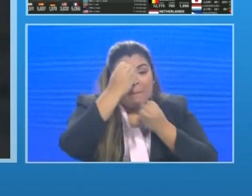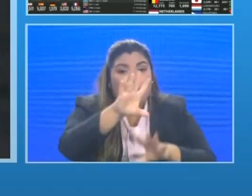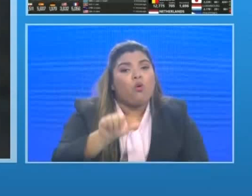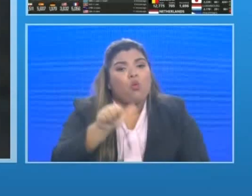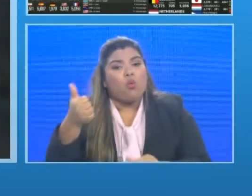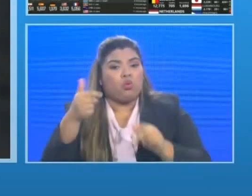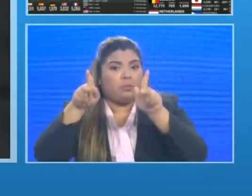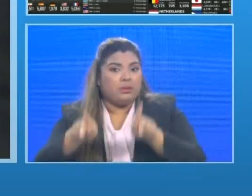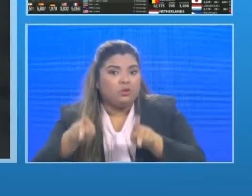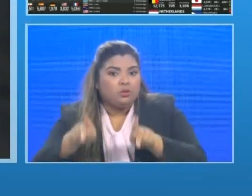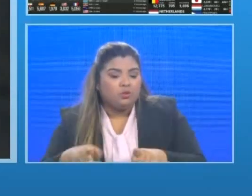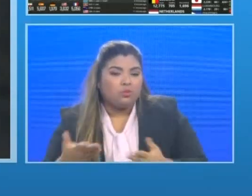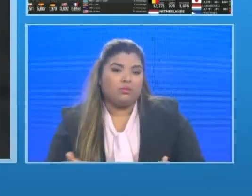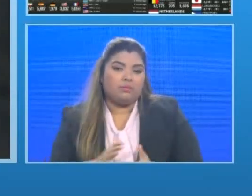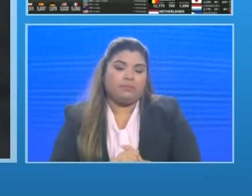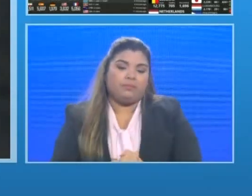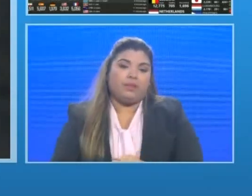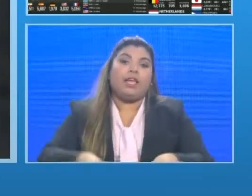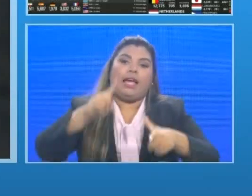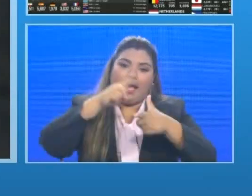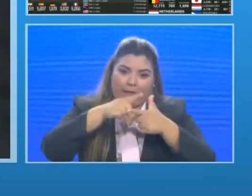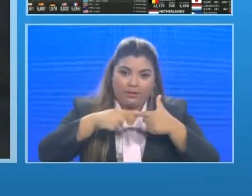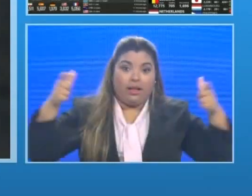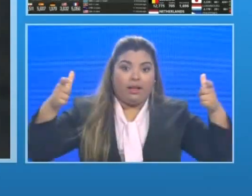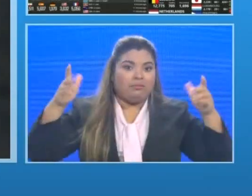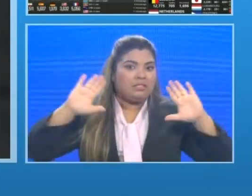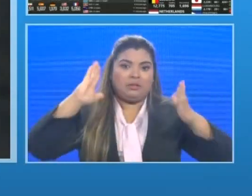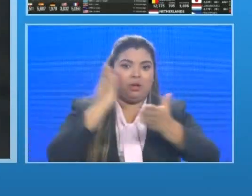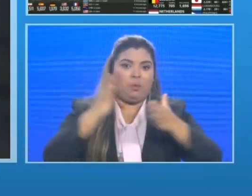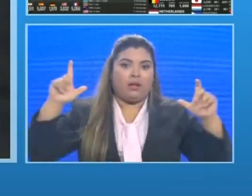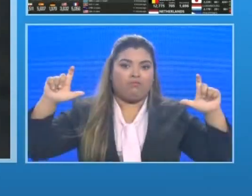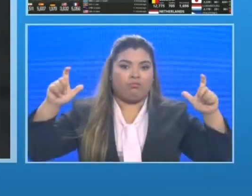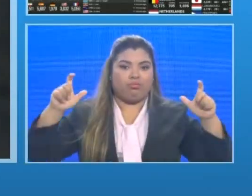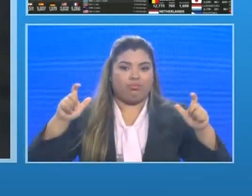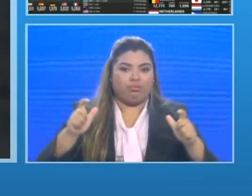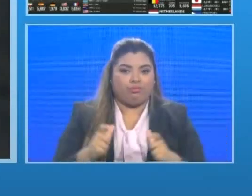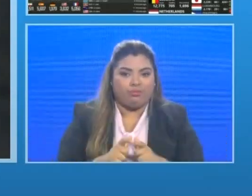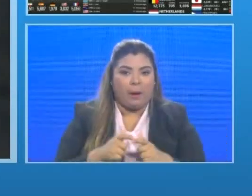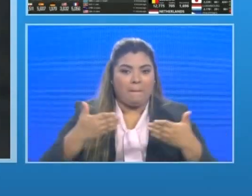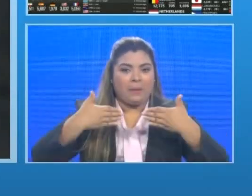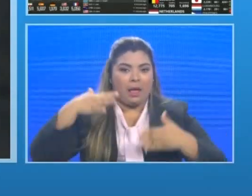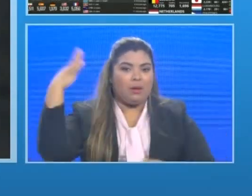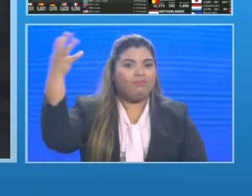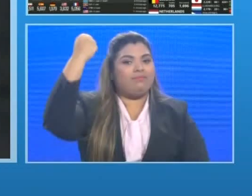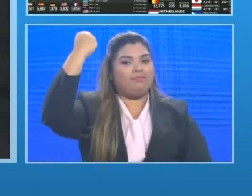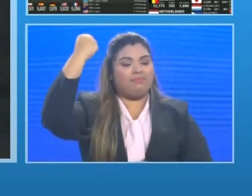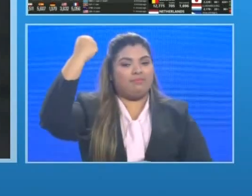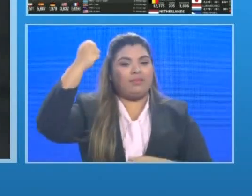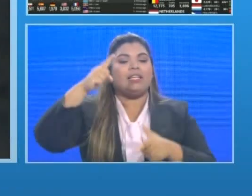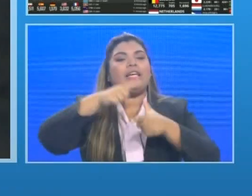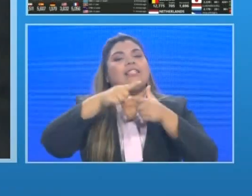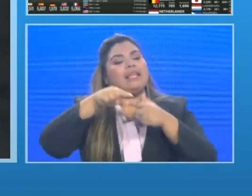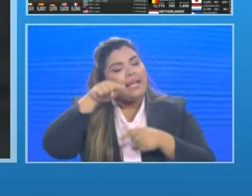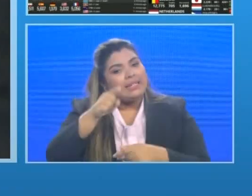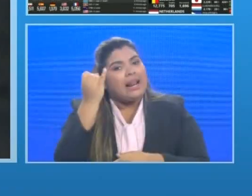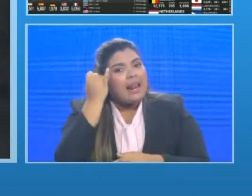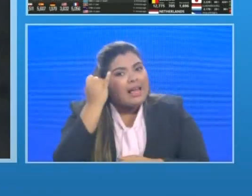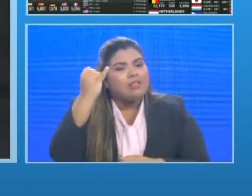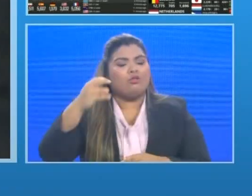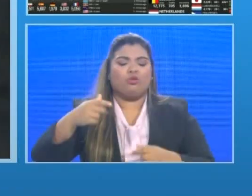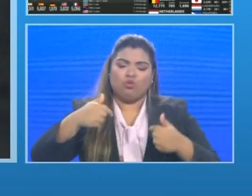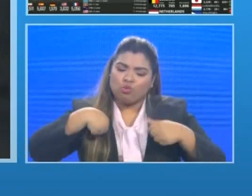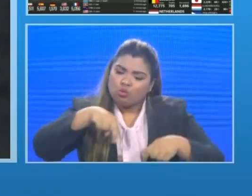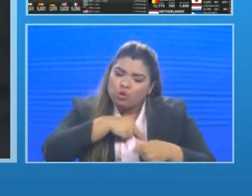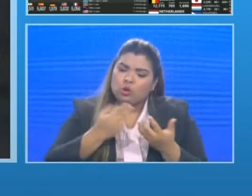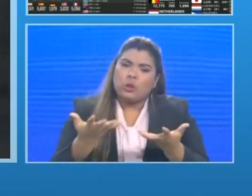personas. Y entonces nosotros podemos ganar la guerra. Esa es la estrategia que estamos siguiendo. Por